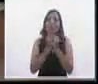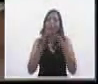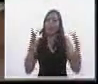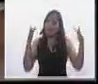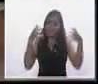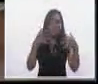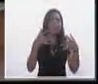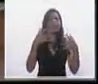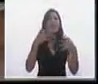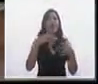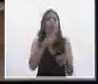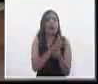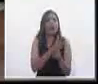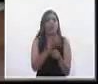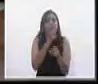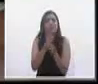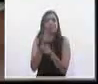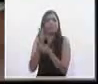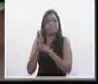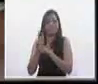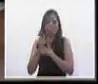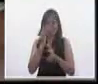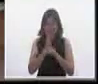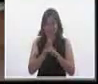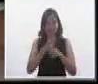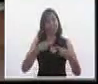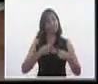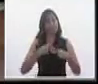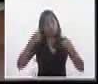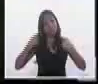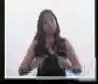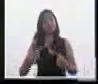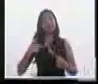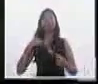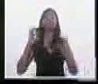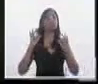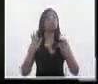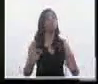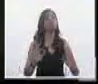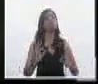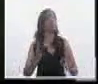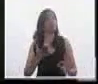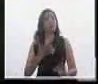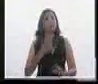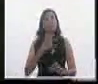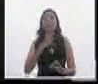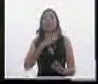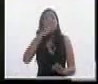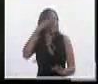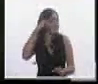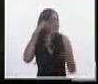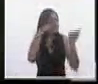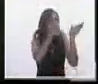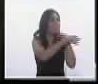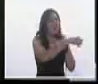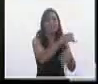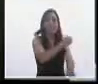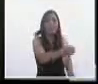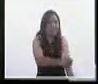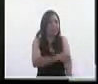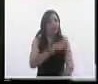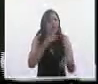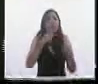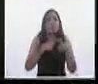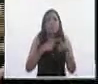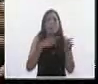todo eso Ninguno de los que estamos aquí estamos exentos a tener un vecino un hijo un primo un papá una mamá entonces